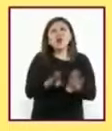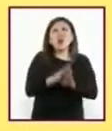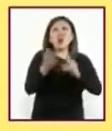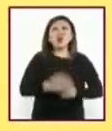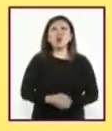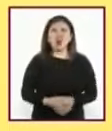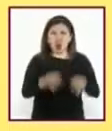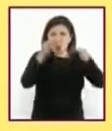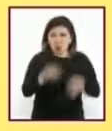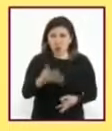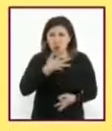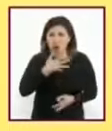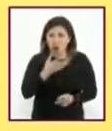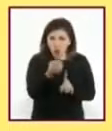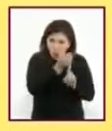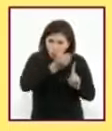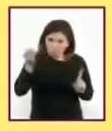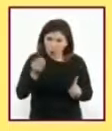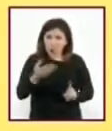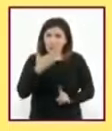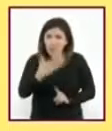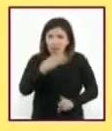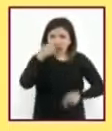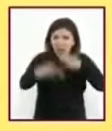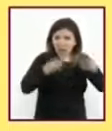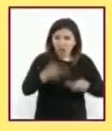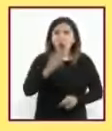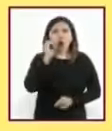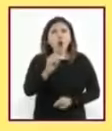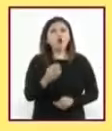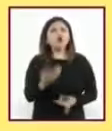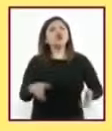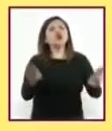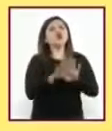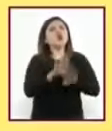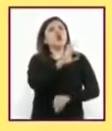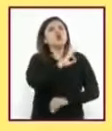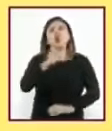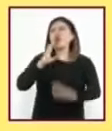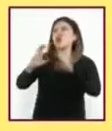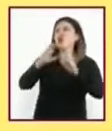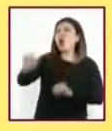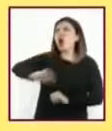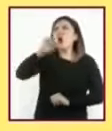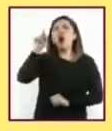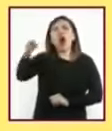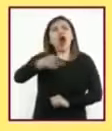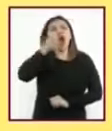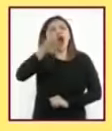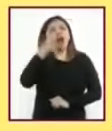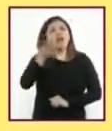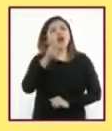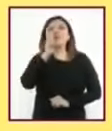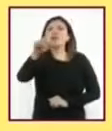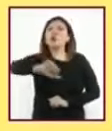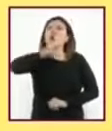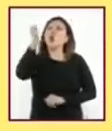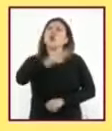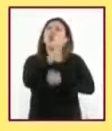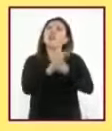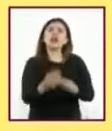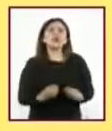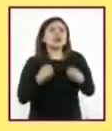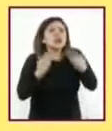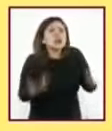de hablarla? O ¿cómo logramos comunicarnos con otros que también la hablan y viven en otros países?